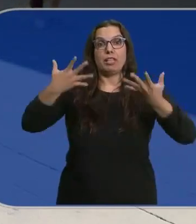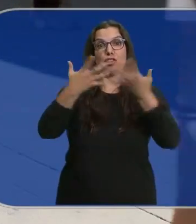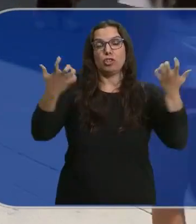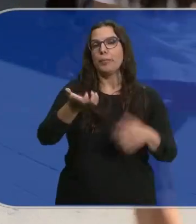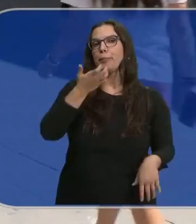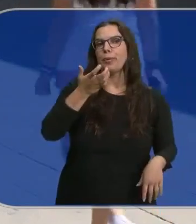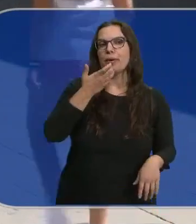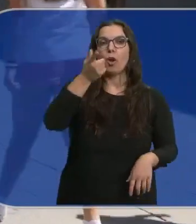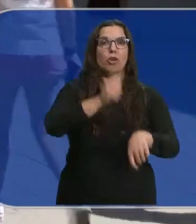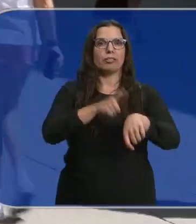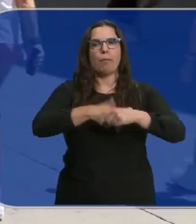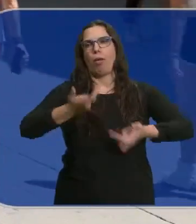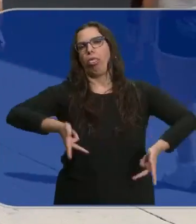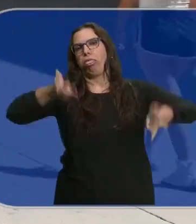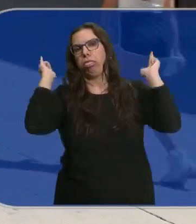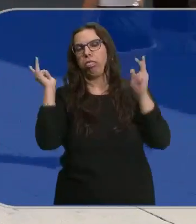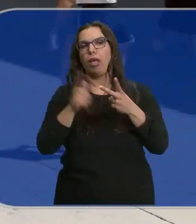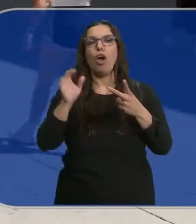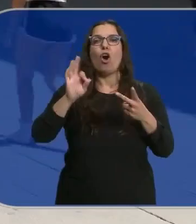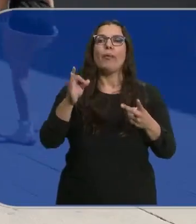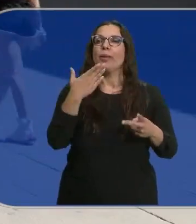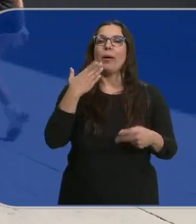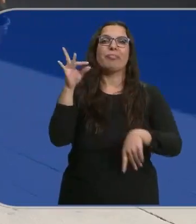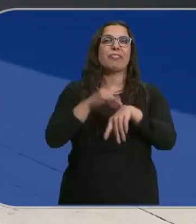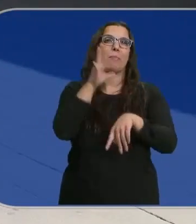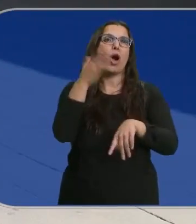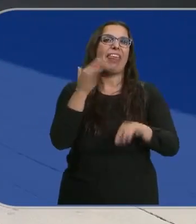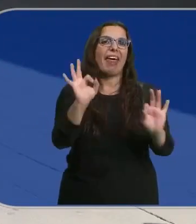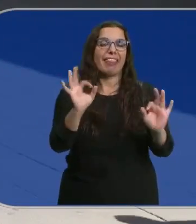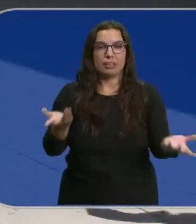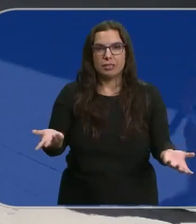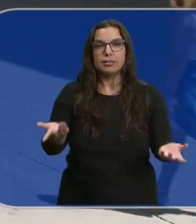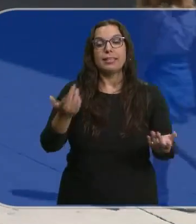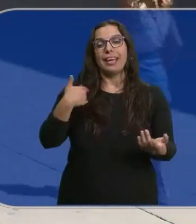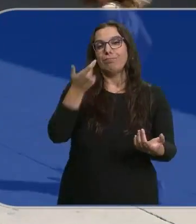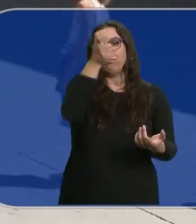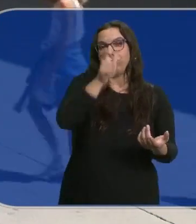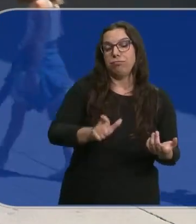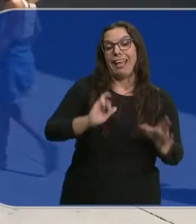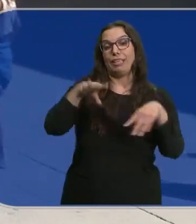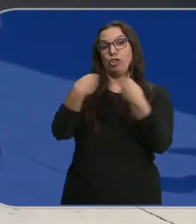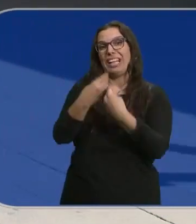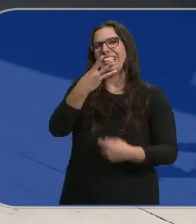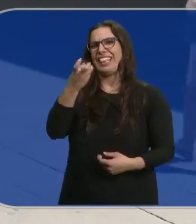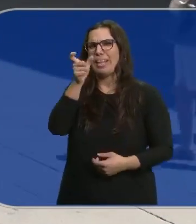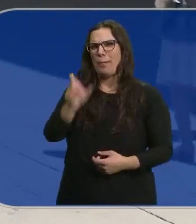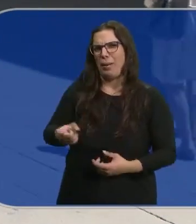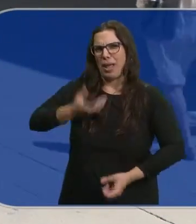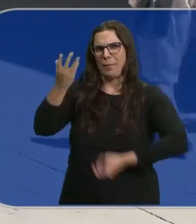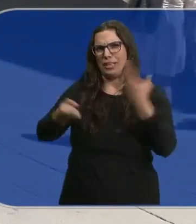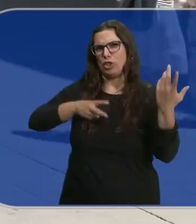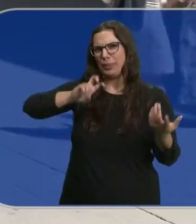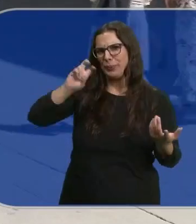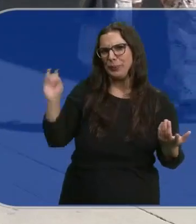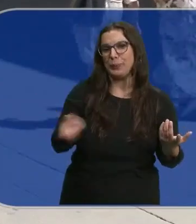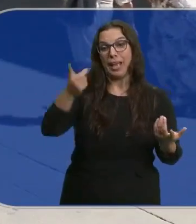tales como que tienen tiempo para todo o que son achaques de la edad. Son tan solo 45 entradas de las más de 300 palabras y expresiones que